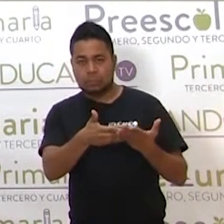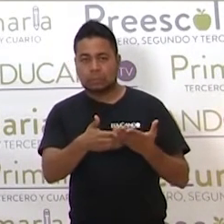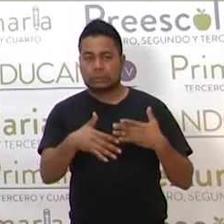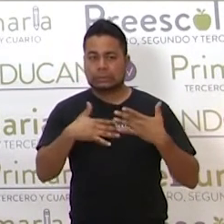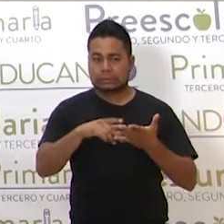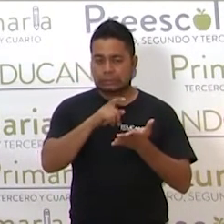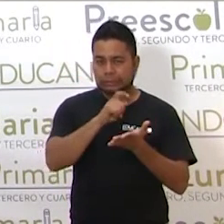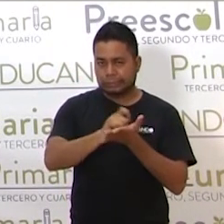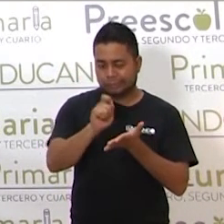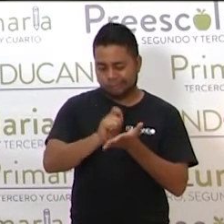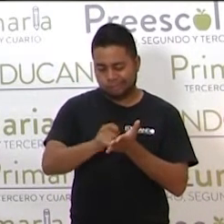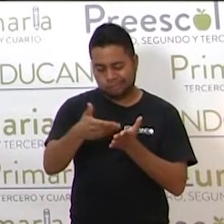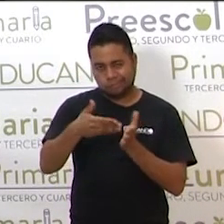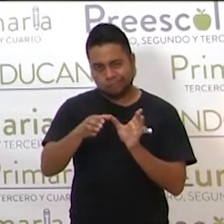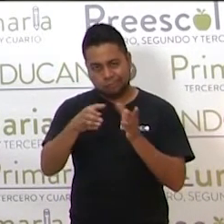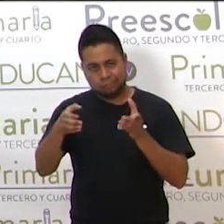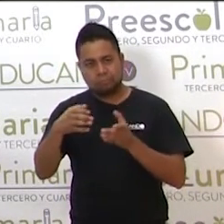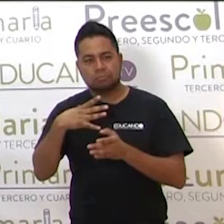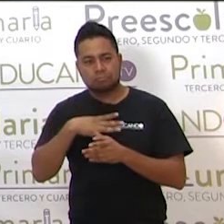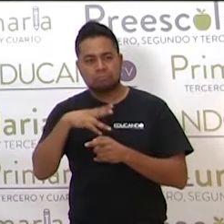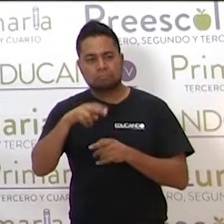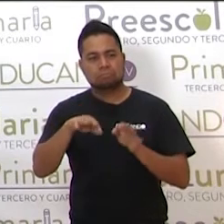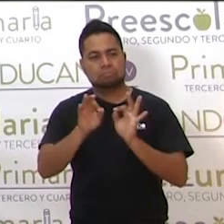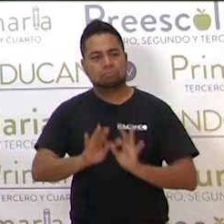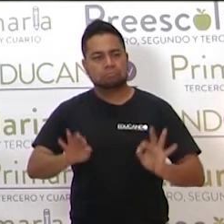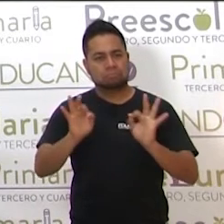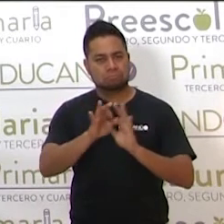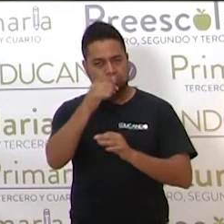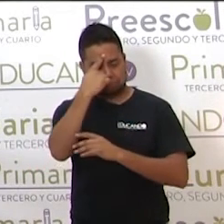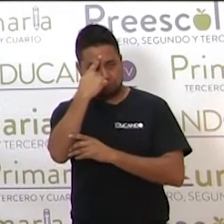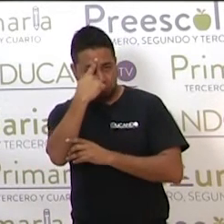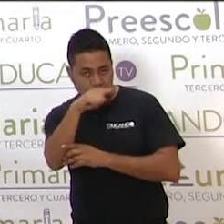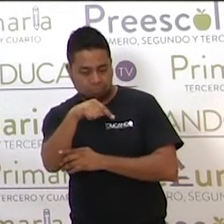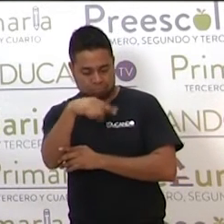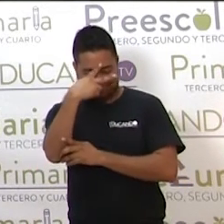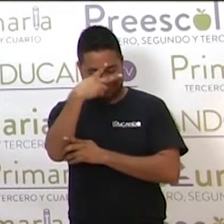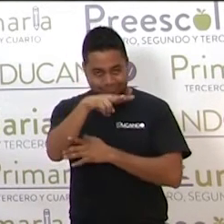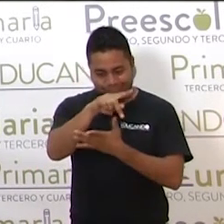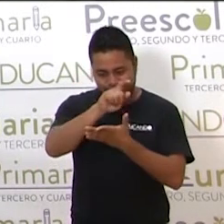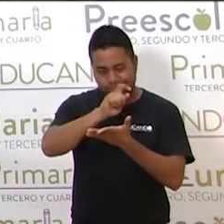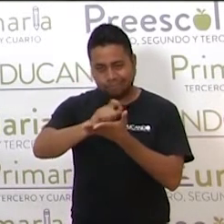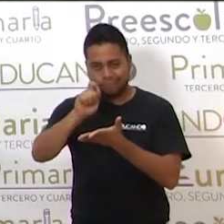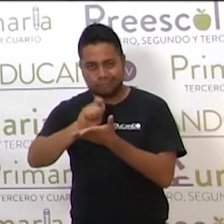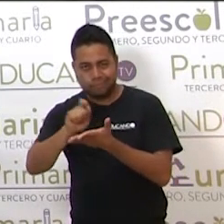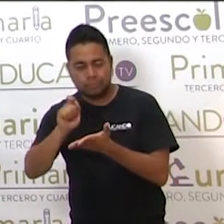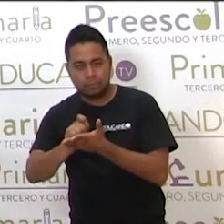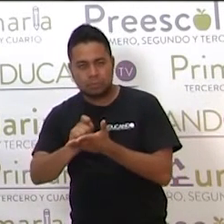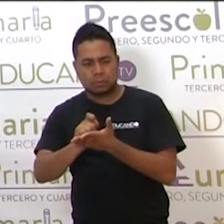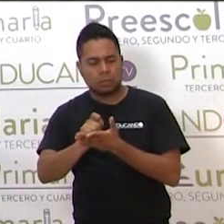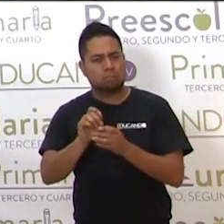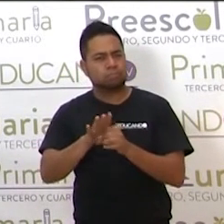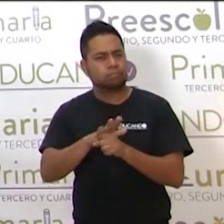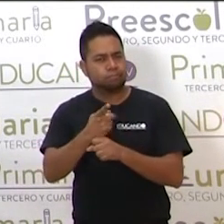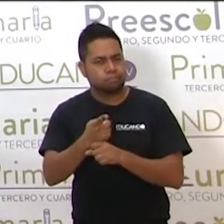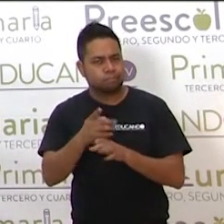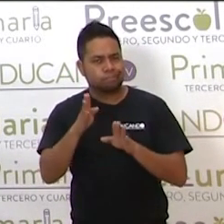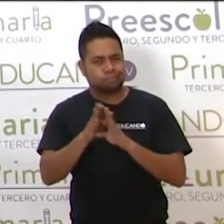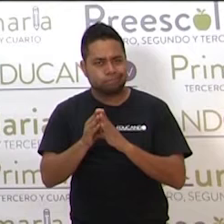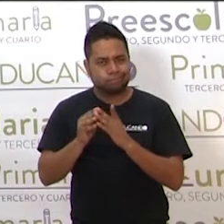representa un parteaguas en la literatura mexicana, pues de alguna manera